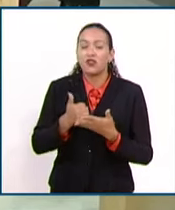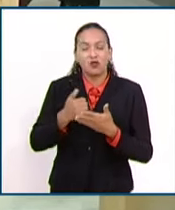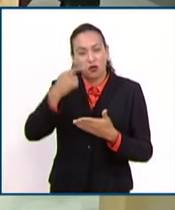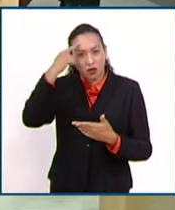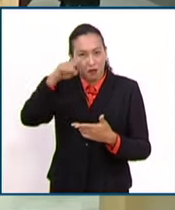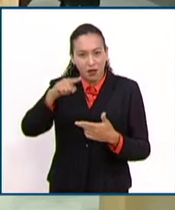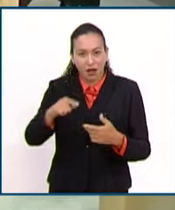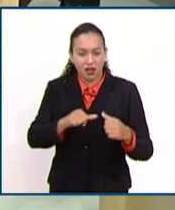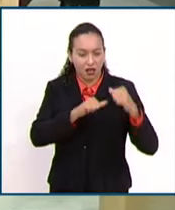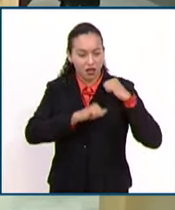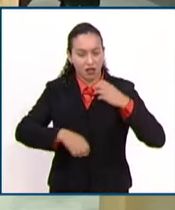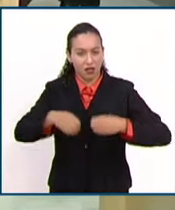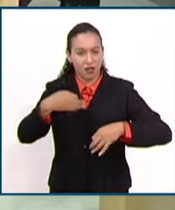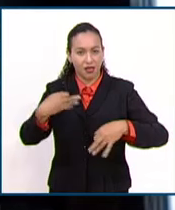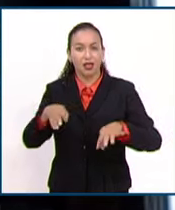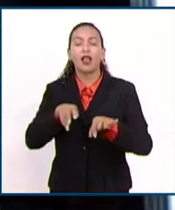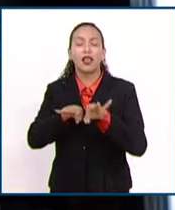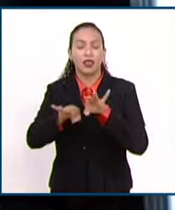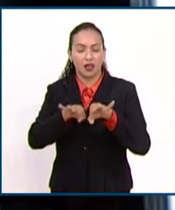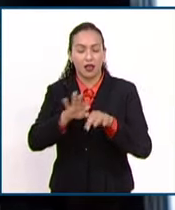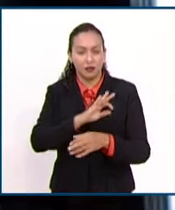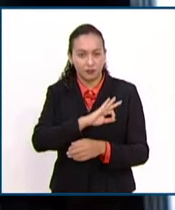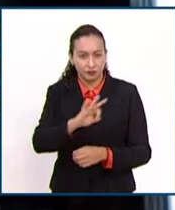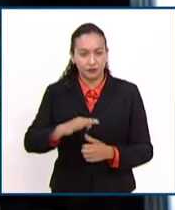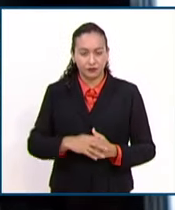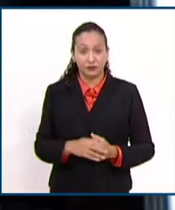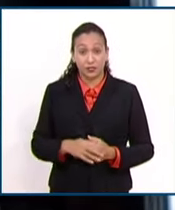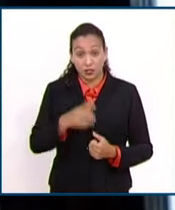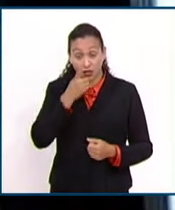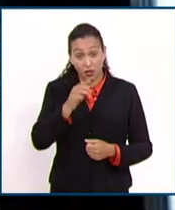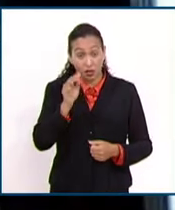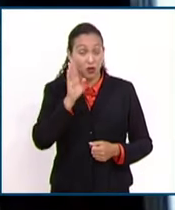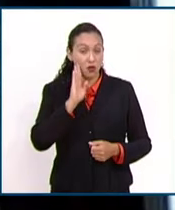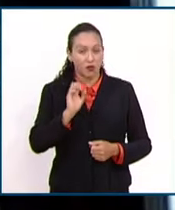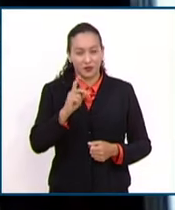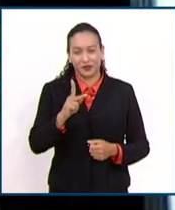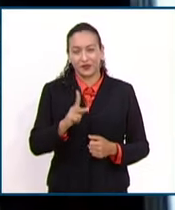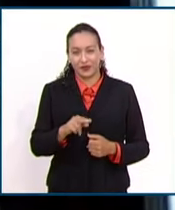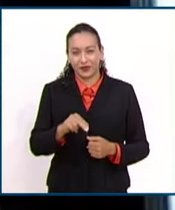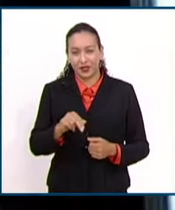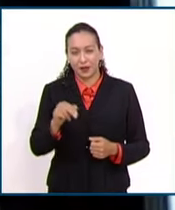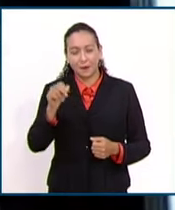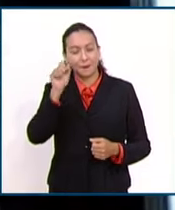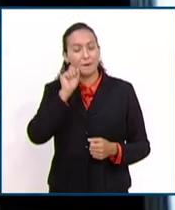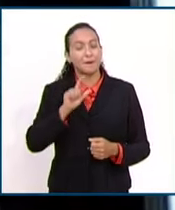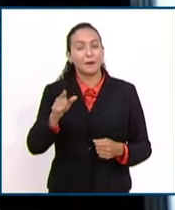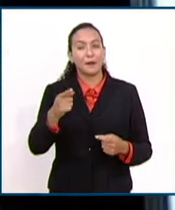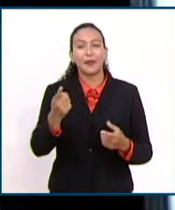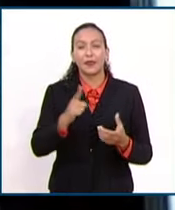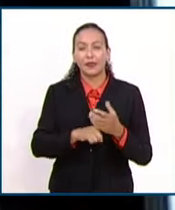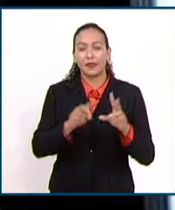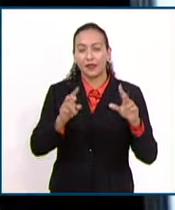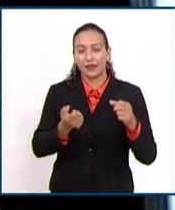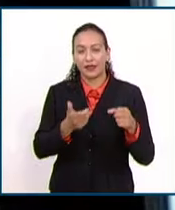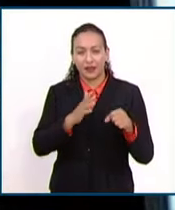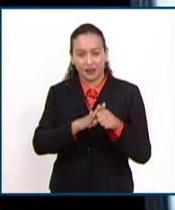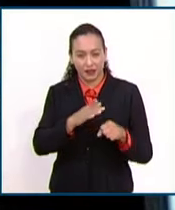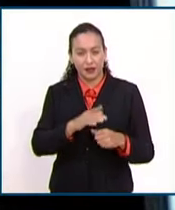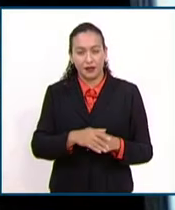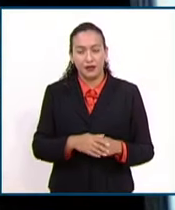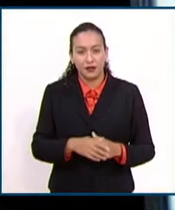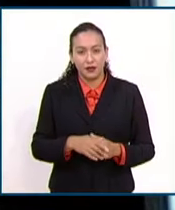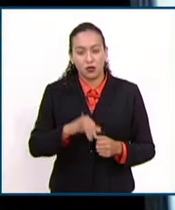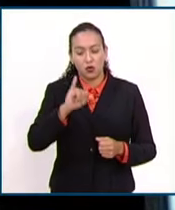del Poder Judicial de la Federación. De acuerdo con el magistrado del 10º Tribunal Colegiado en materia administrativa del Primer